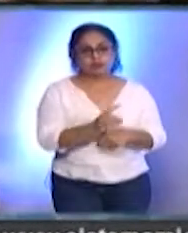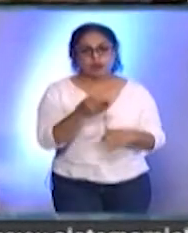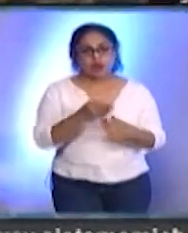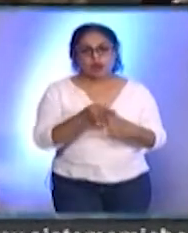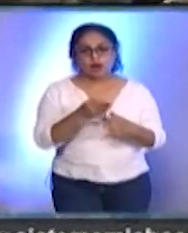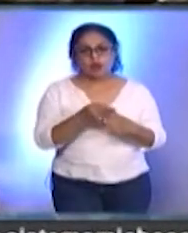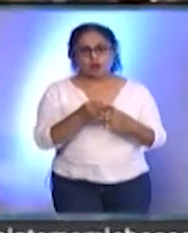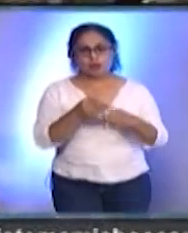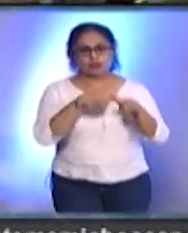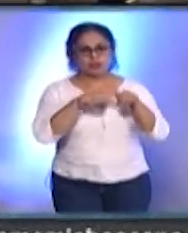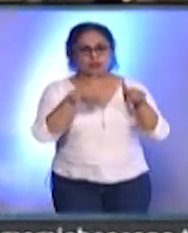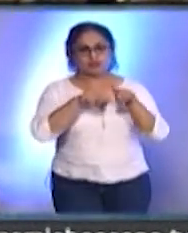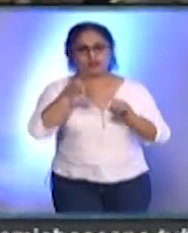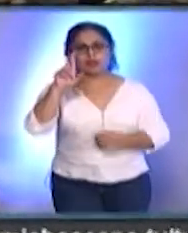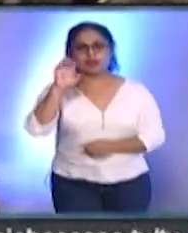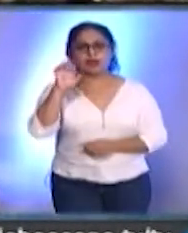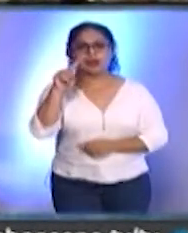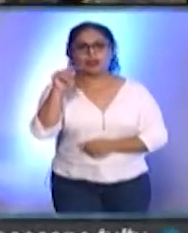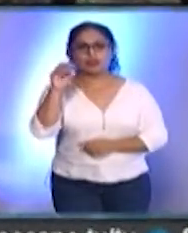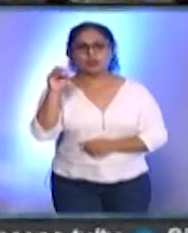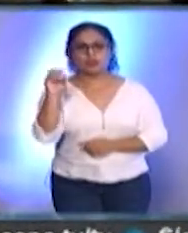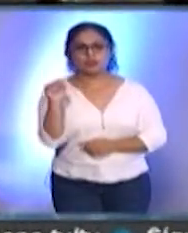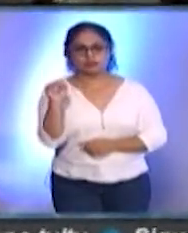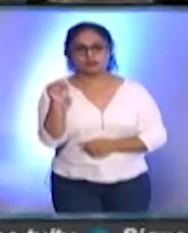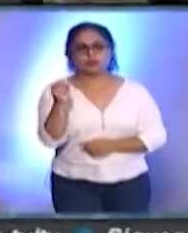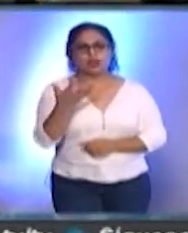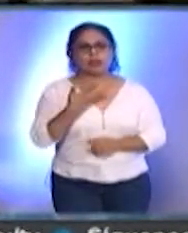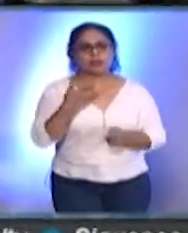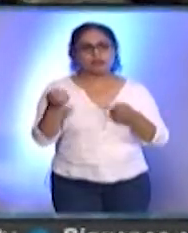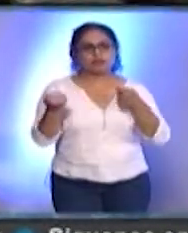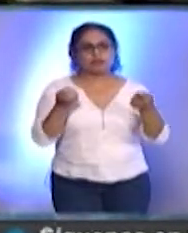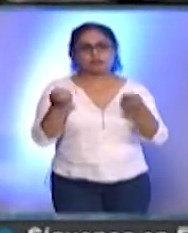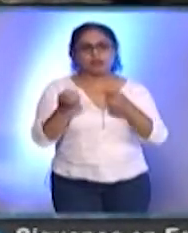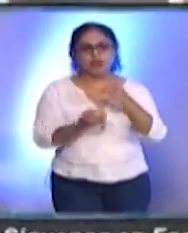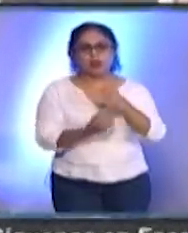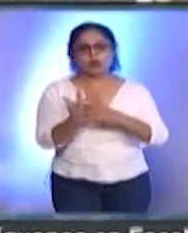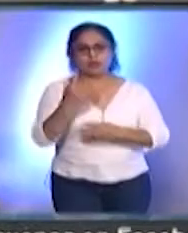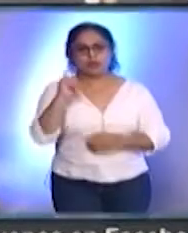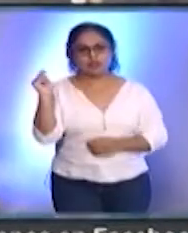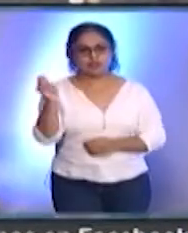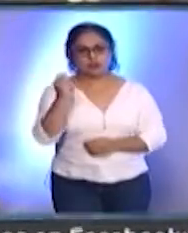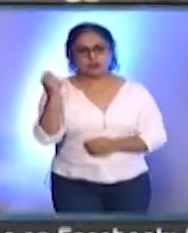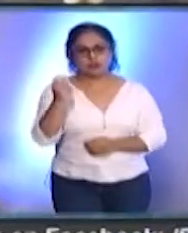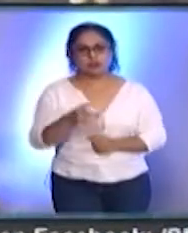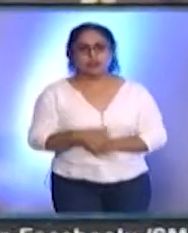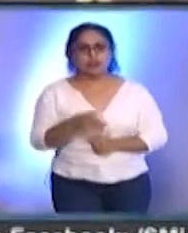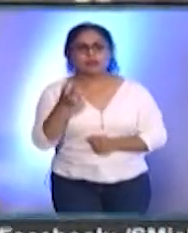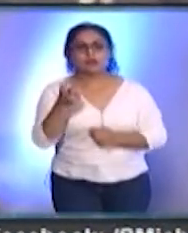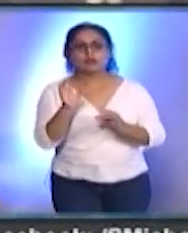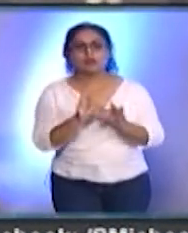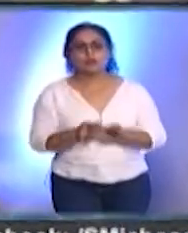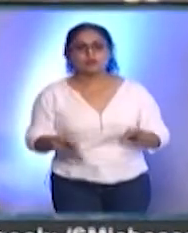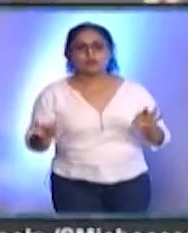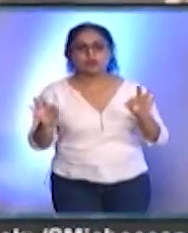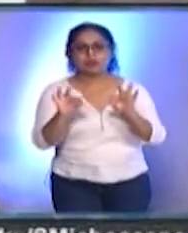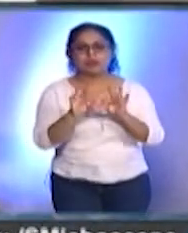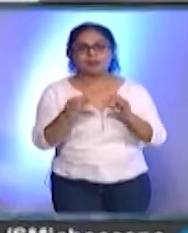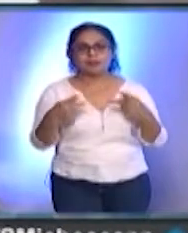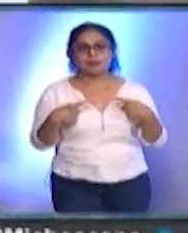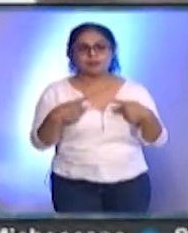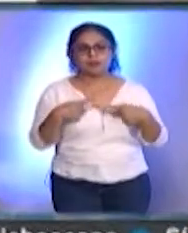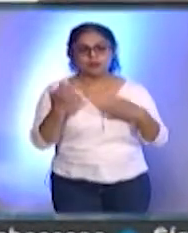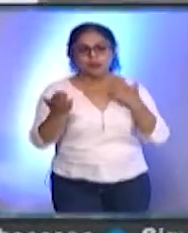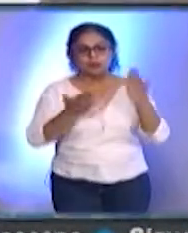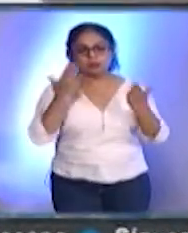enfrentan a diferentes retos. Uno de ellos, el manejo de las nuevas tecnologías. Es muy importante que los egresados de esta